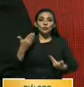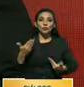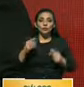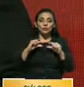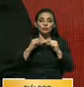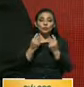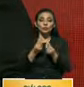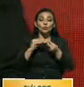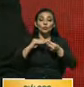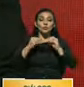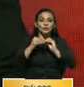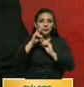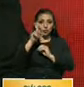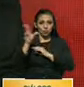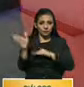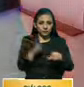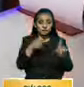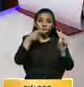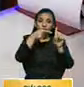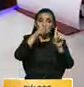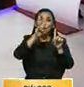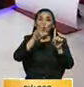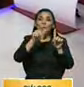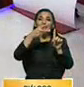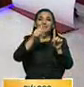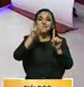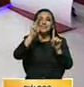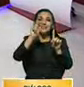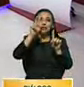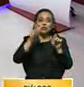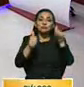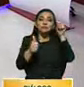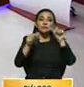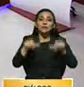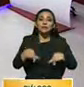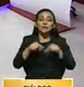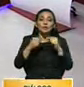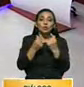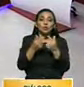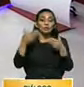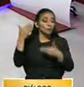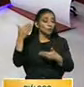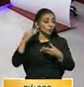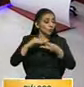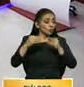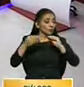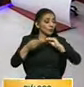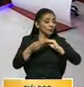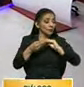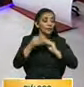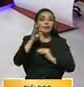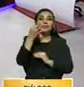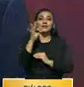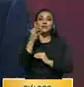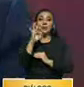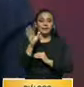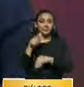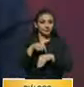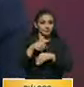Creo. Vamos a escuchar ahora a Washington Pesantes, el excandidato de Unión Ecuatoriana. 1:30, corre su